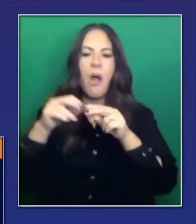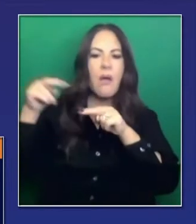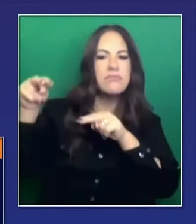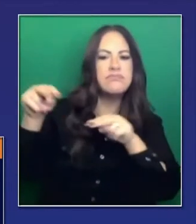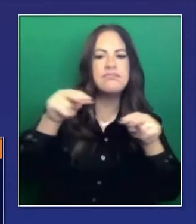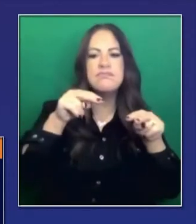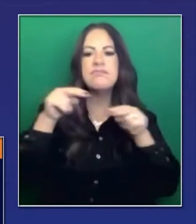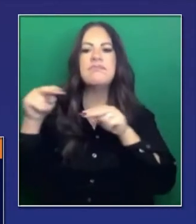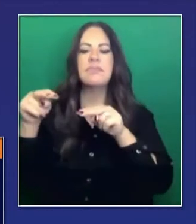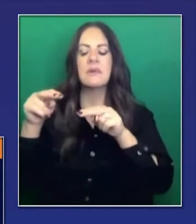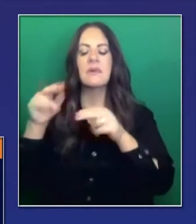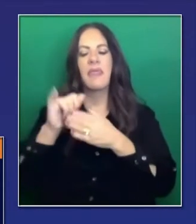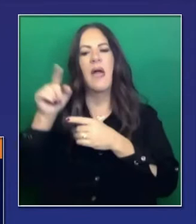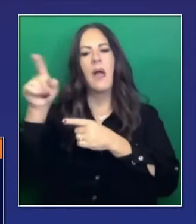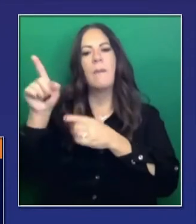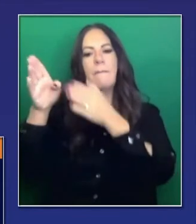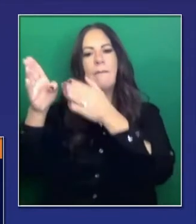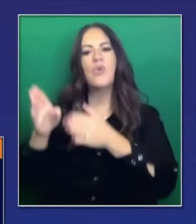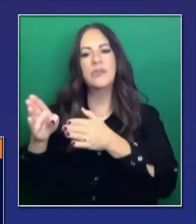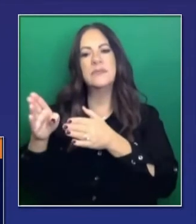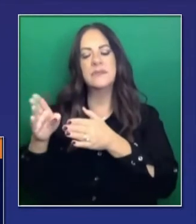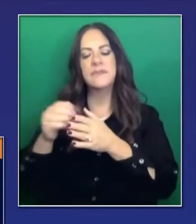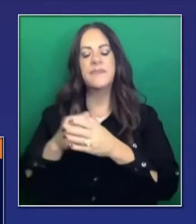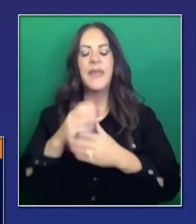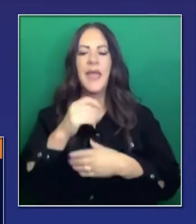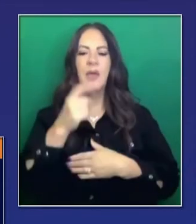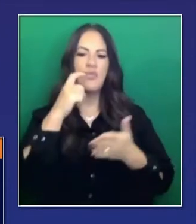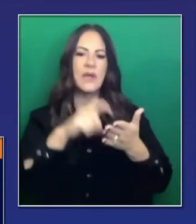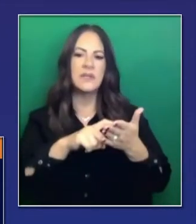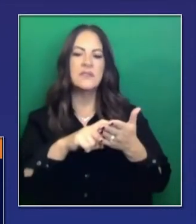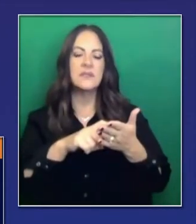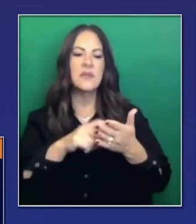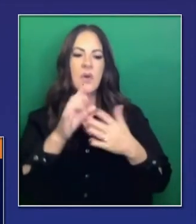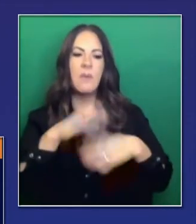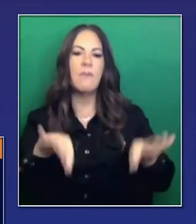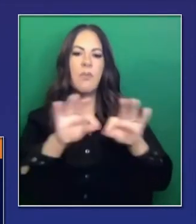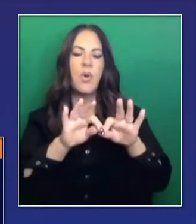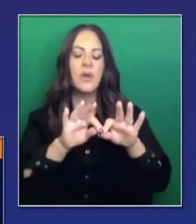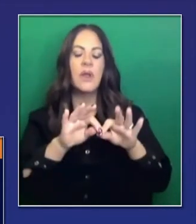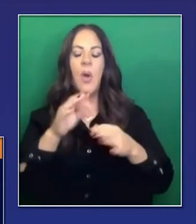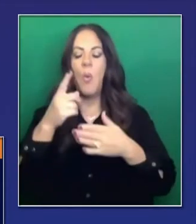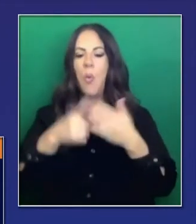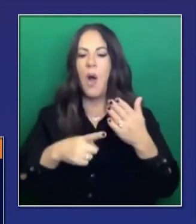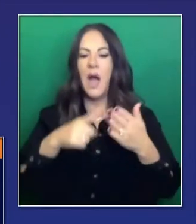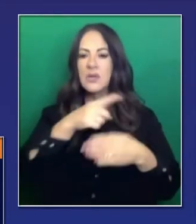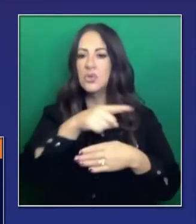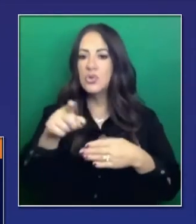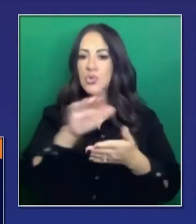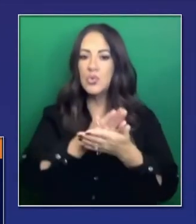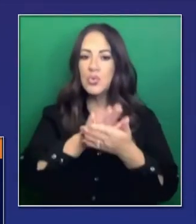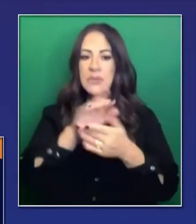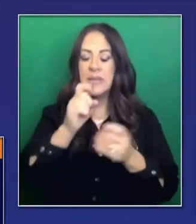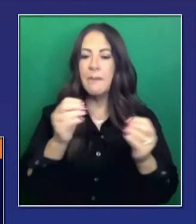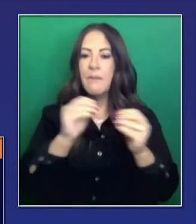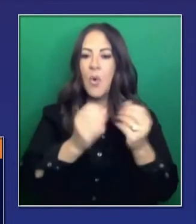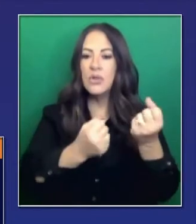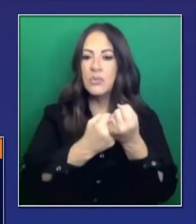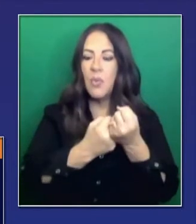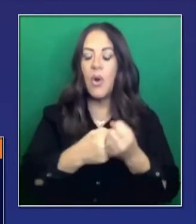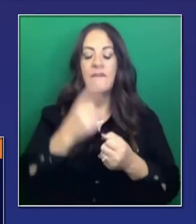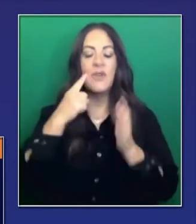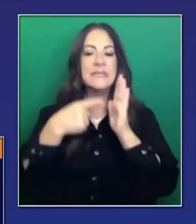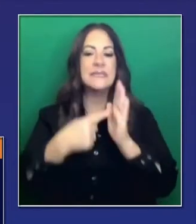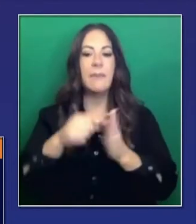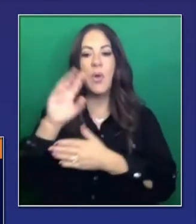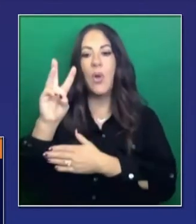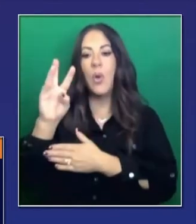crítica claramente, la importancia de una mayor supervisión, pero también reconocemos la importancia de una mayor ayuda a las escuelas. Así que eso será